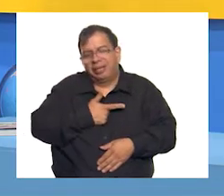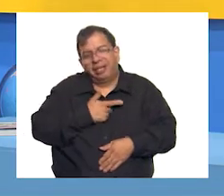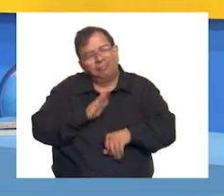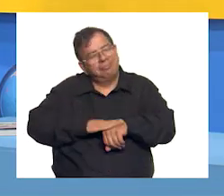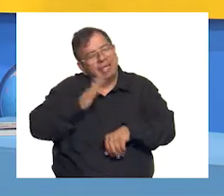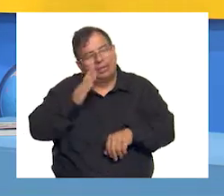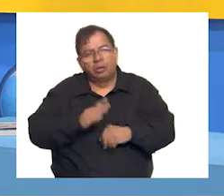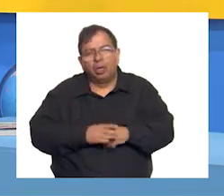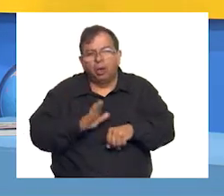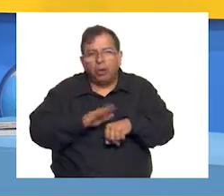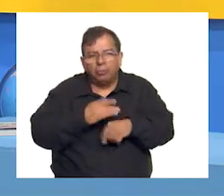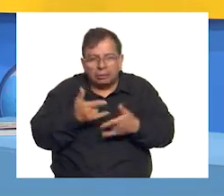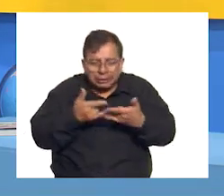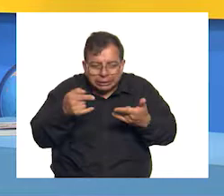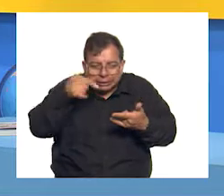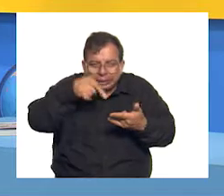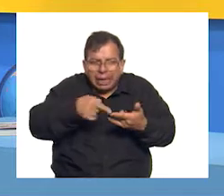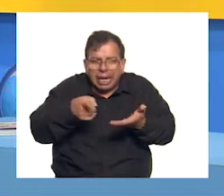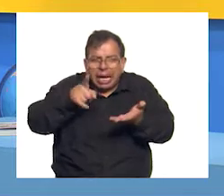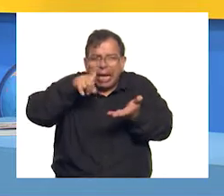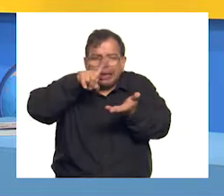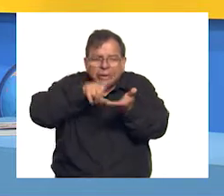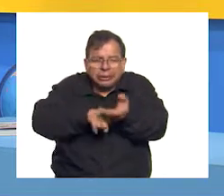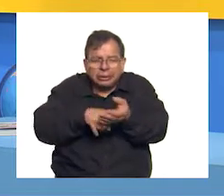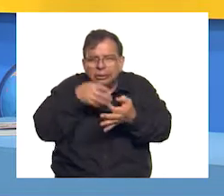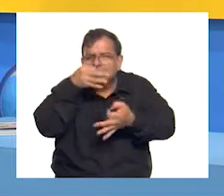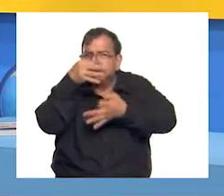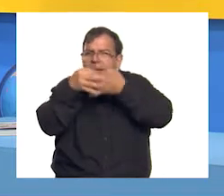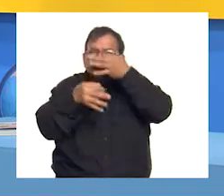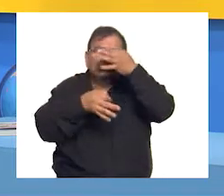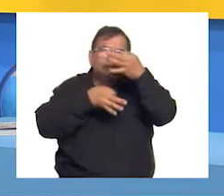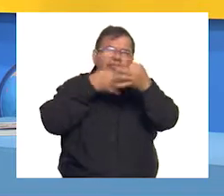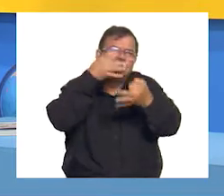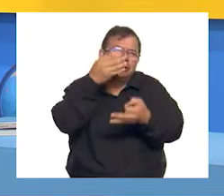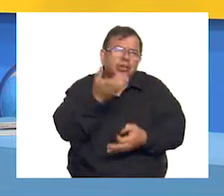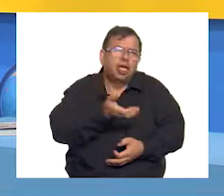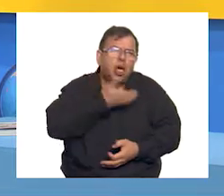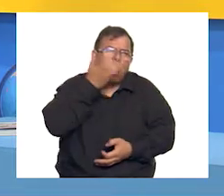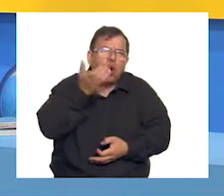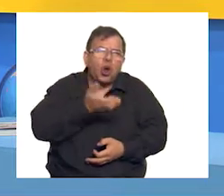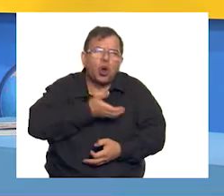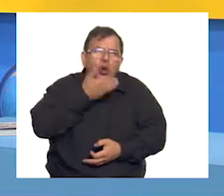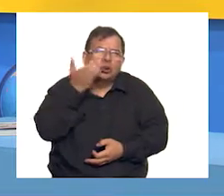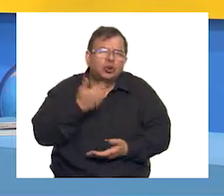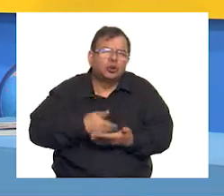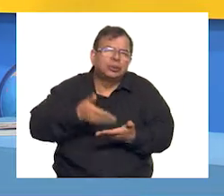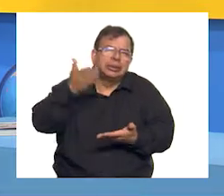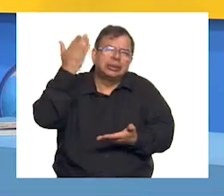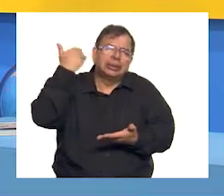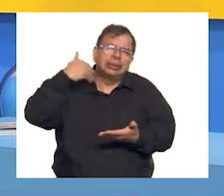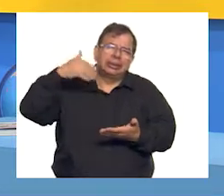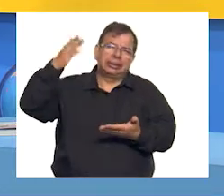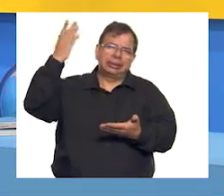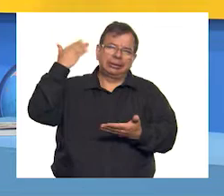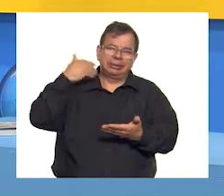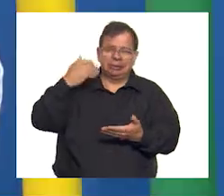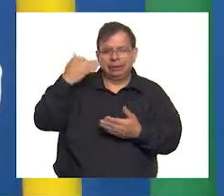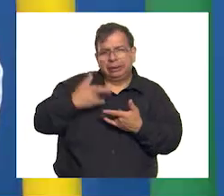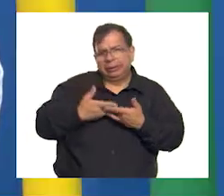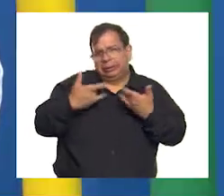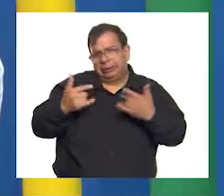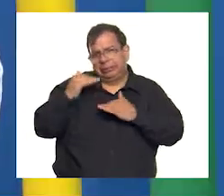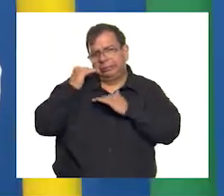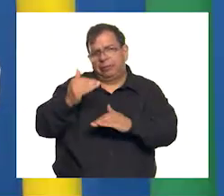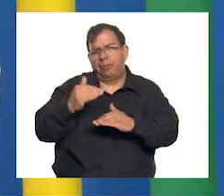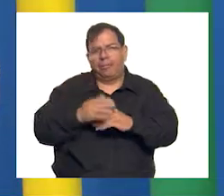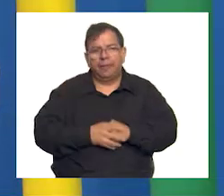porque en el fondo nos hablan de una época y de las costumbres de las personas en un momento histórico determinado. Y